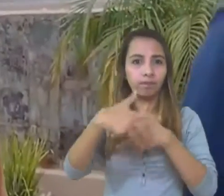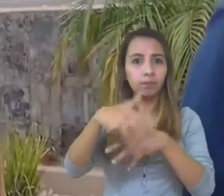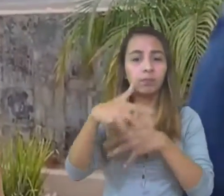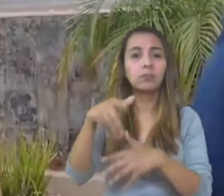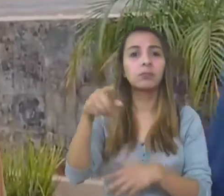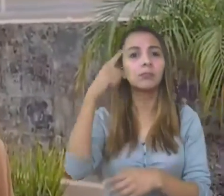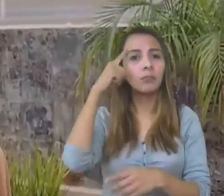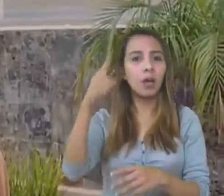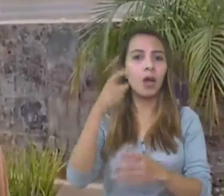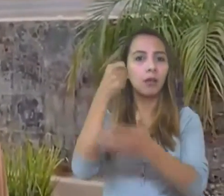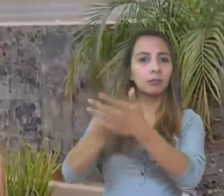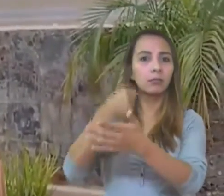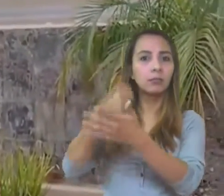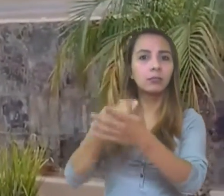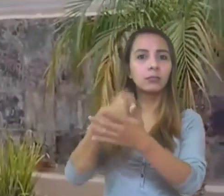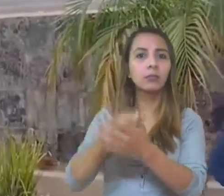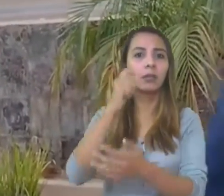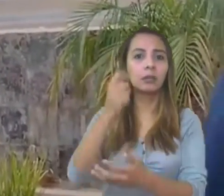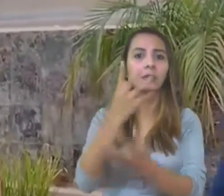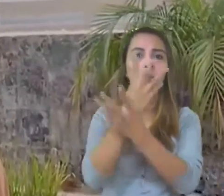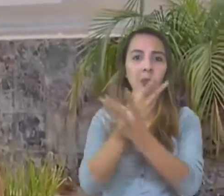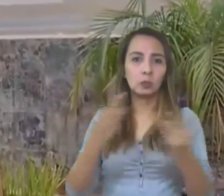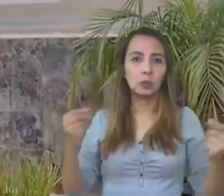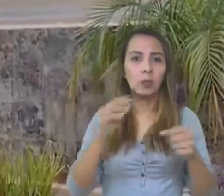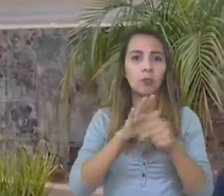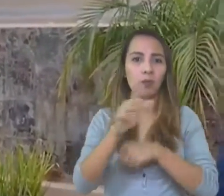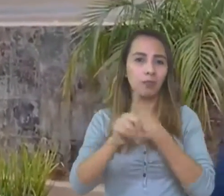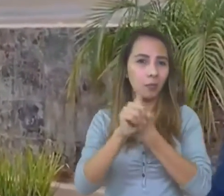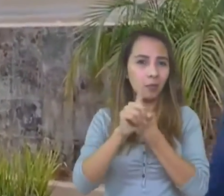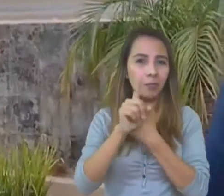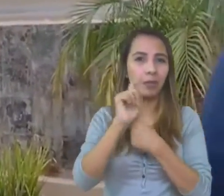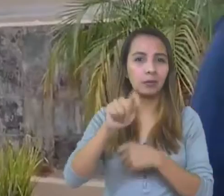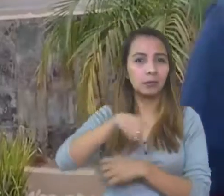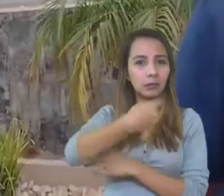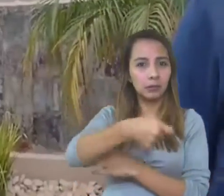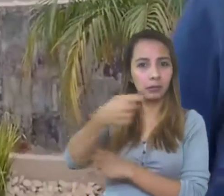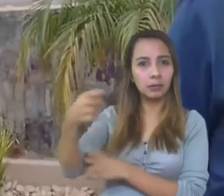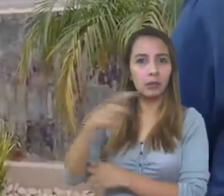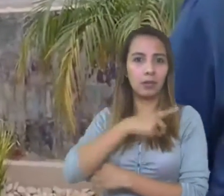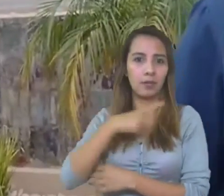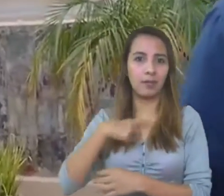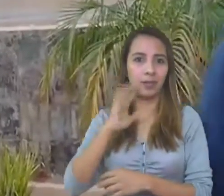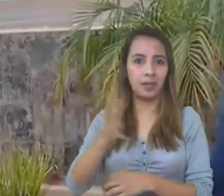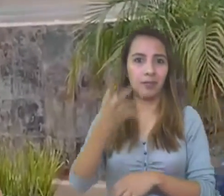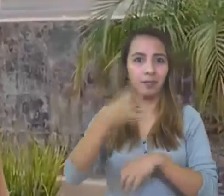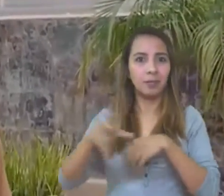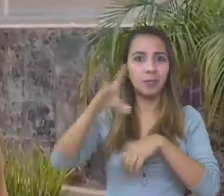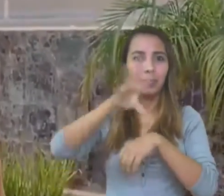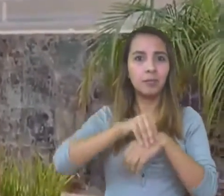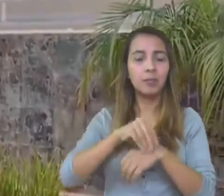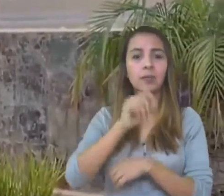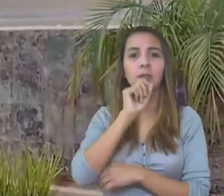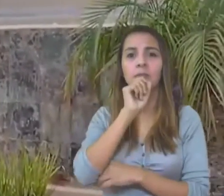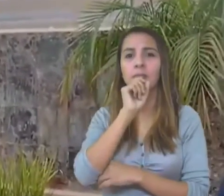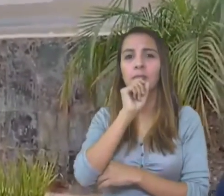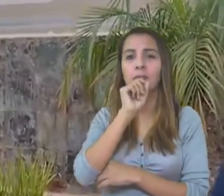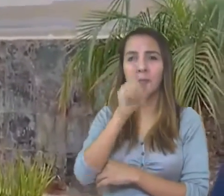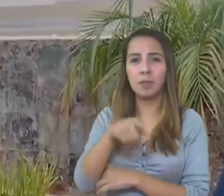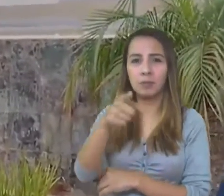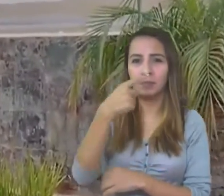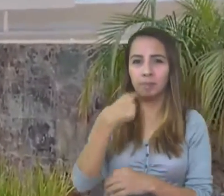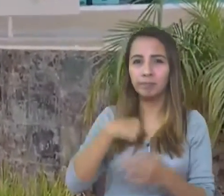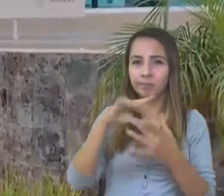solución para el otorgamiento de permisos, y de igual manera con un tema que tiene que ver con los pasavantes, creo que algo así me